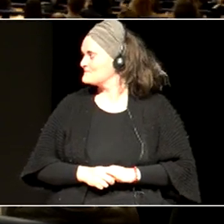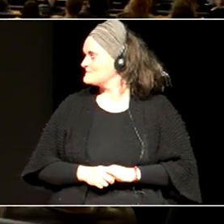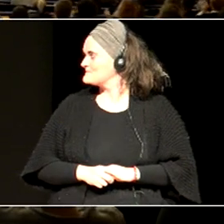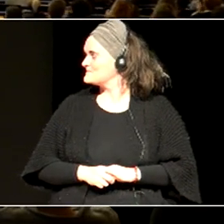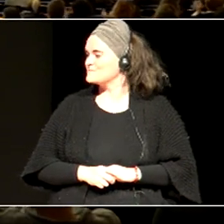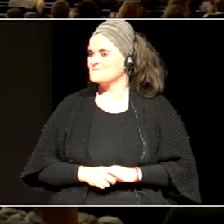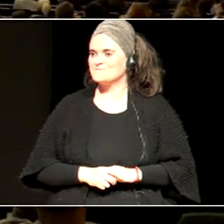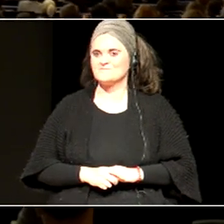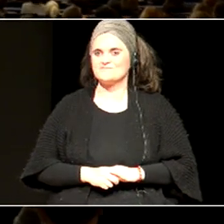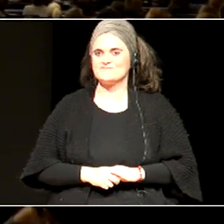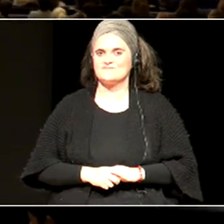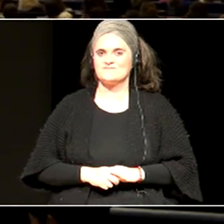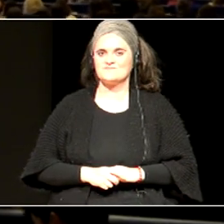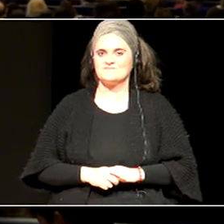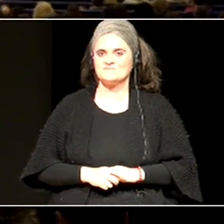entonces